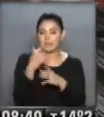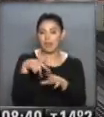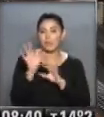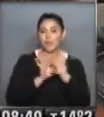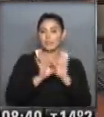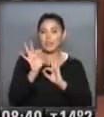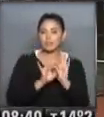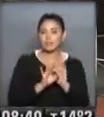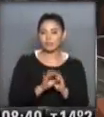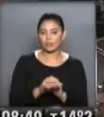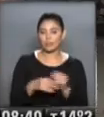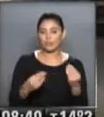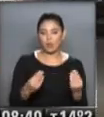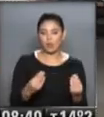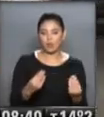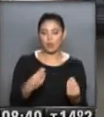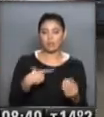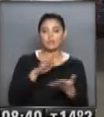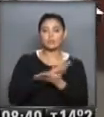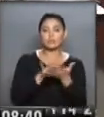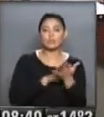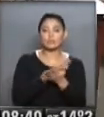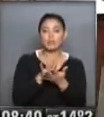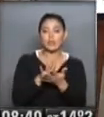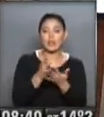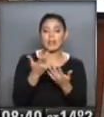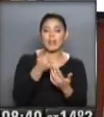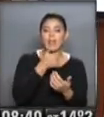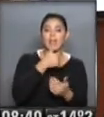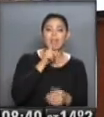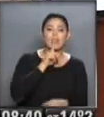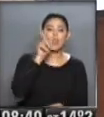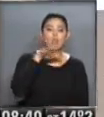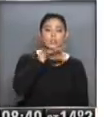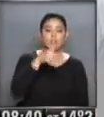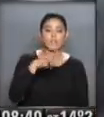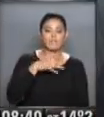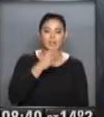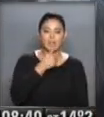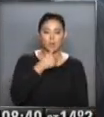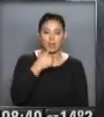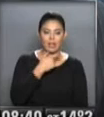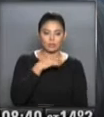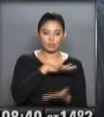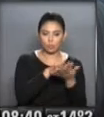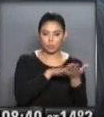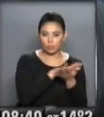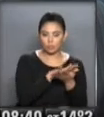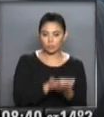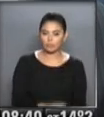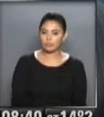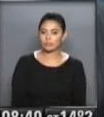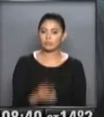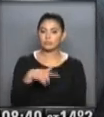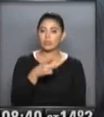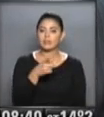nuestro proyecto, que era tratar de solucionar la falta de agua potable en el norte argentino. Les conseguiría básicamente conseguir